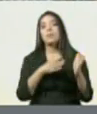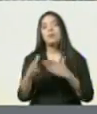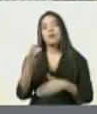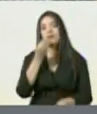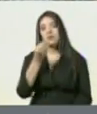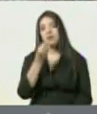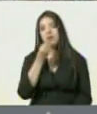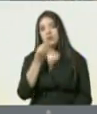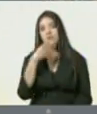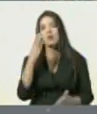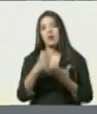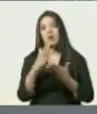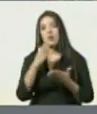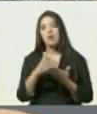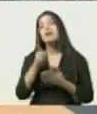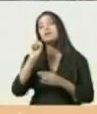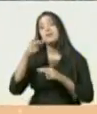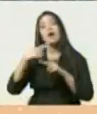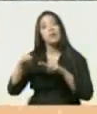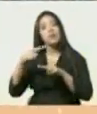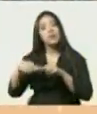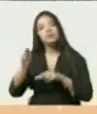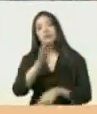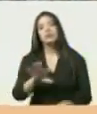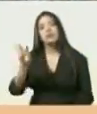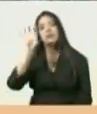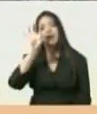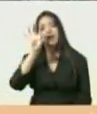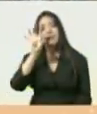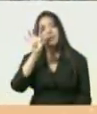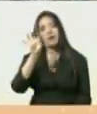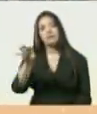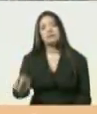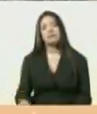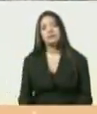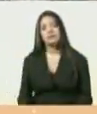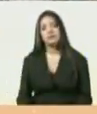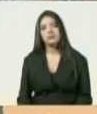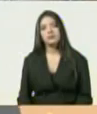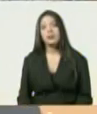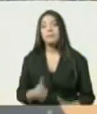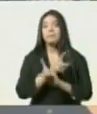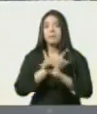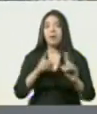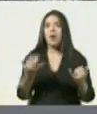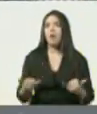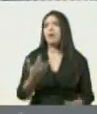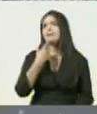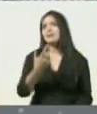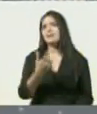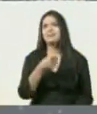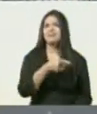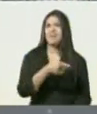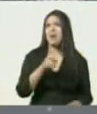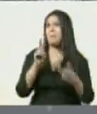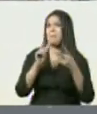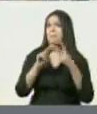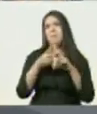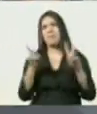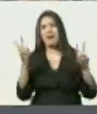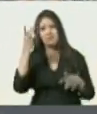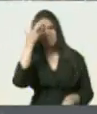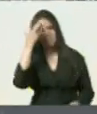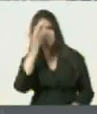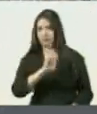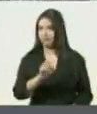alimentación escolar, a los niños y niñas de la patria. Eso es un crimen. Ahora, ellos dicen que son acciones pacíficas. No,